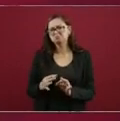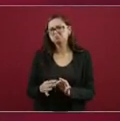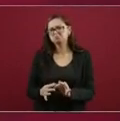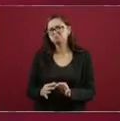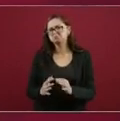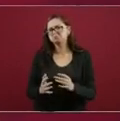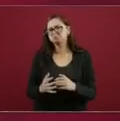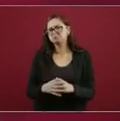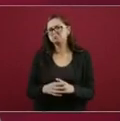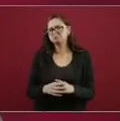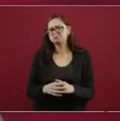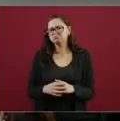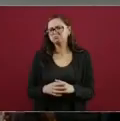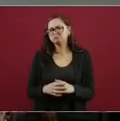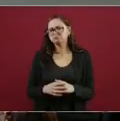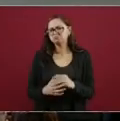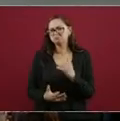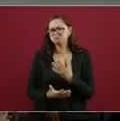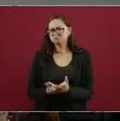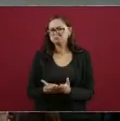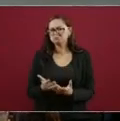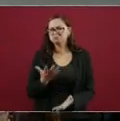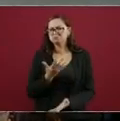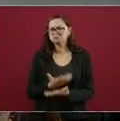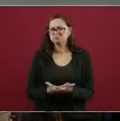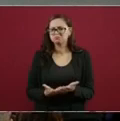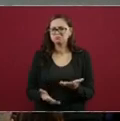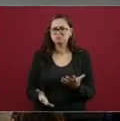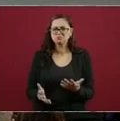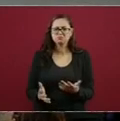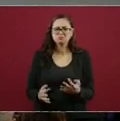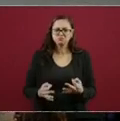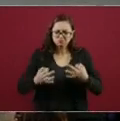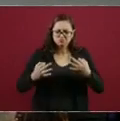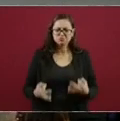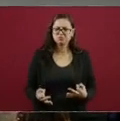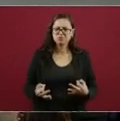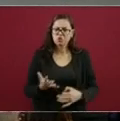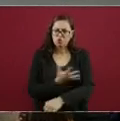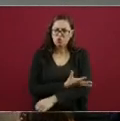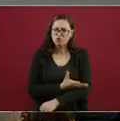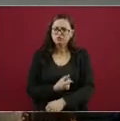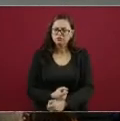e actuaban de manera correcta con integridad